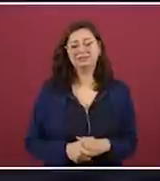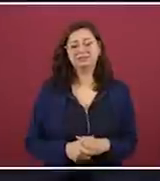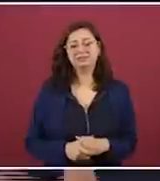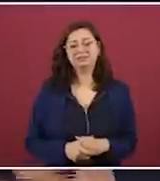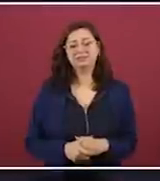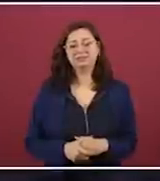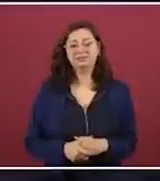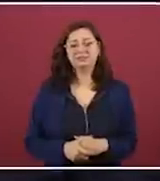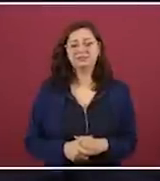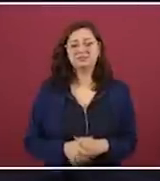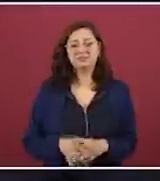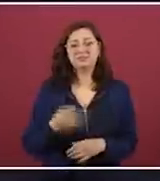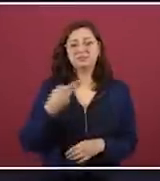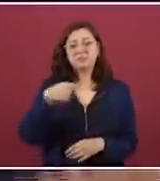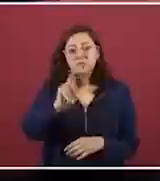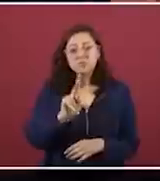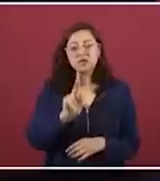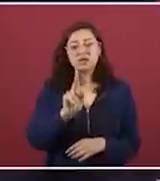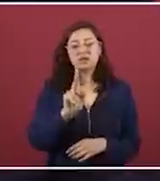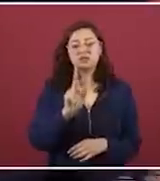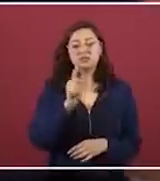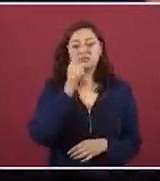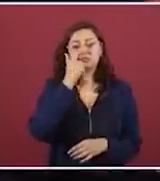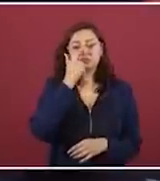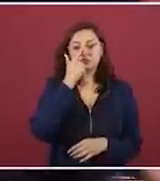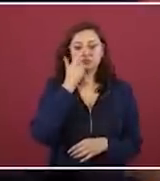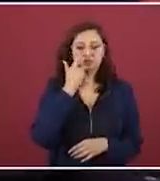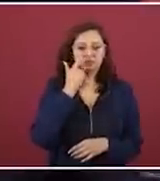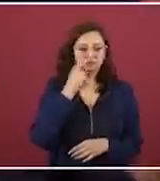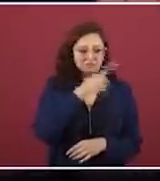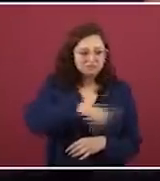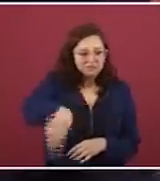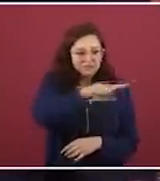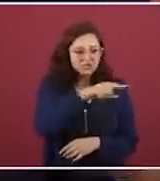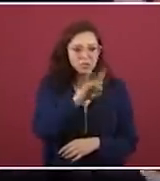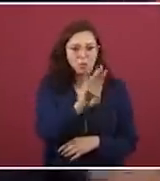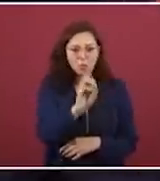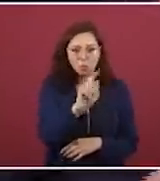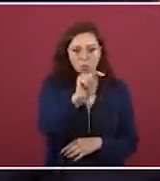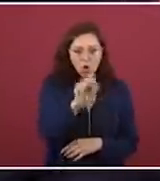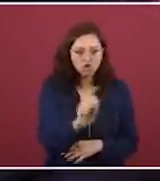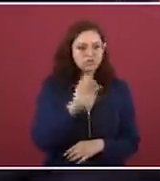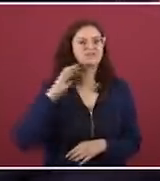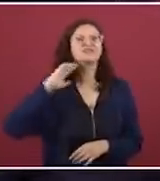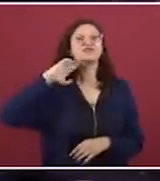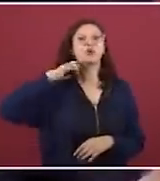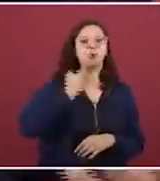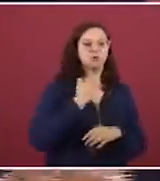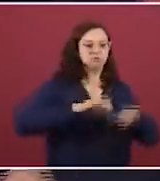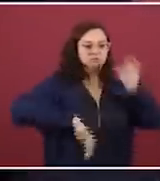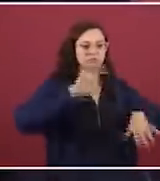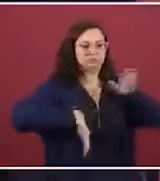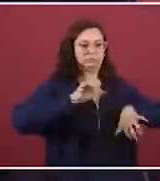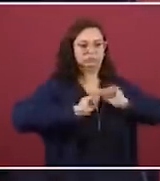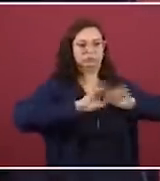Sin embargo, aún con bots, con robots, hay